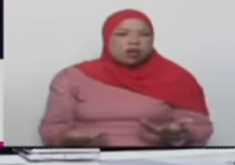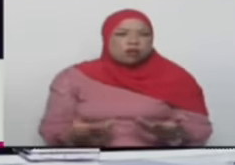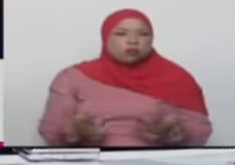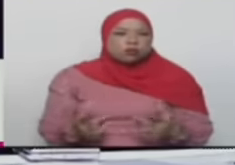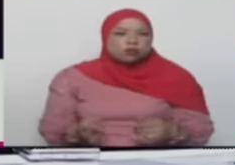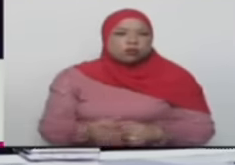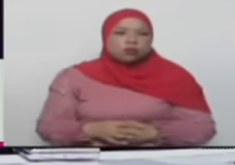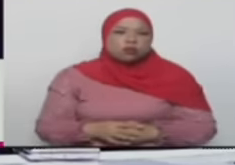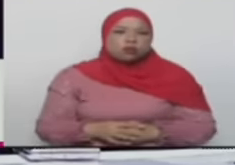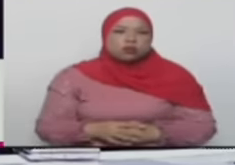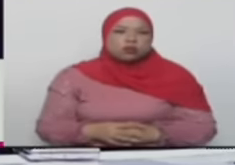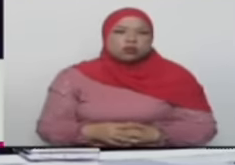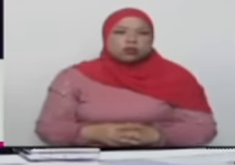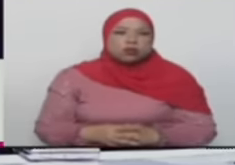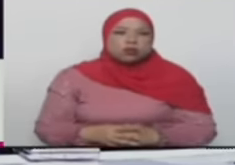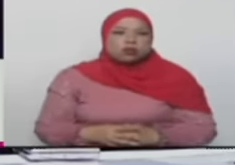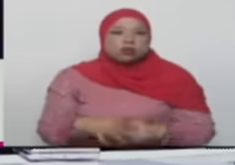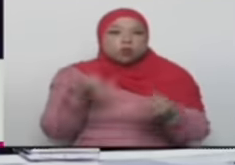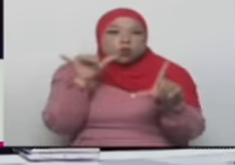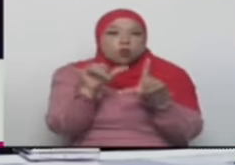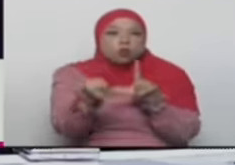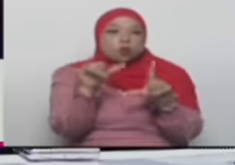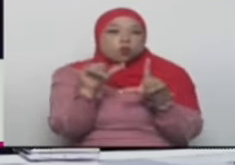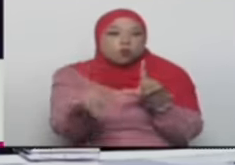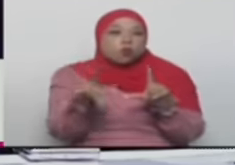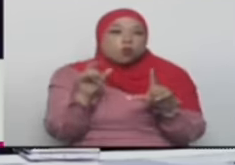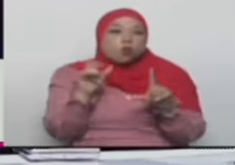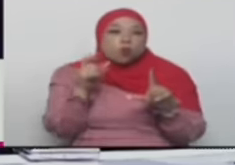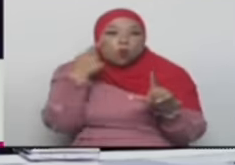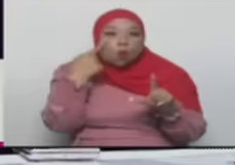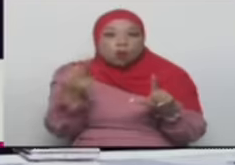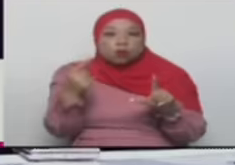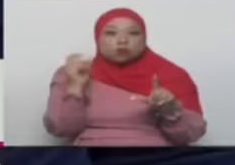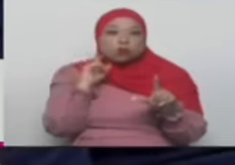Como le digo, son cómicos, se empezaron a hacer famosos